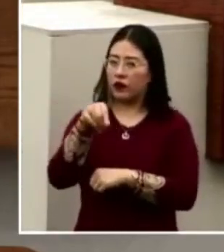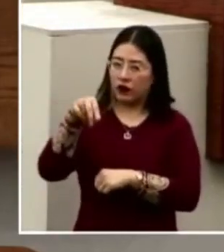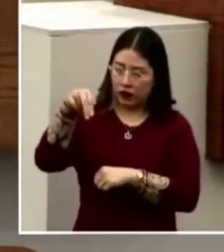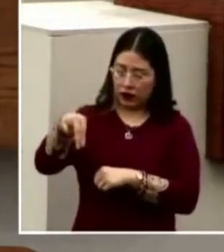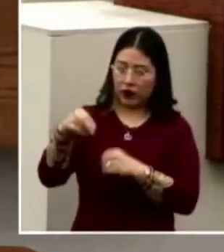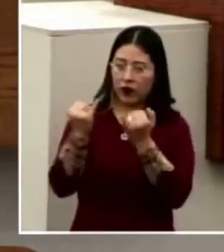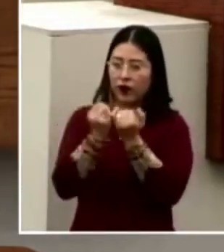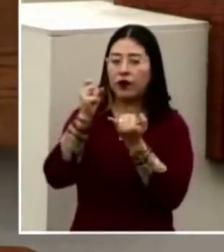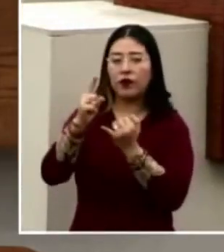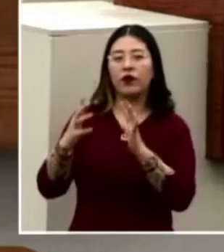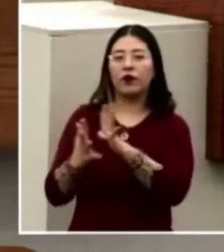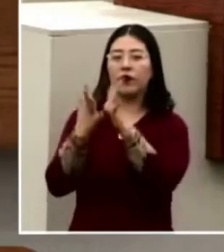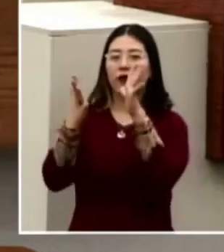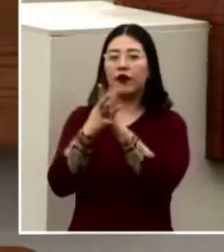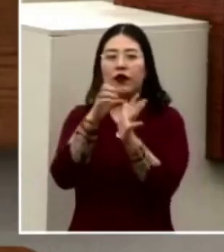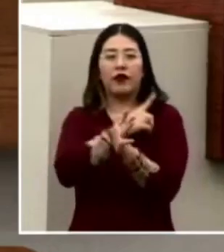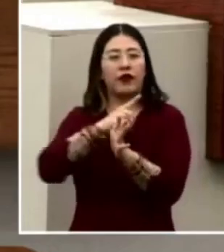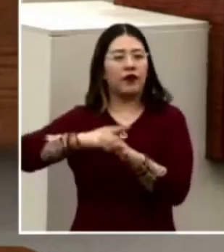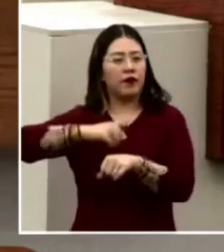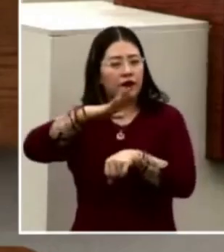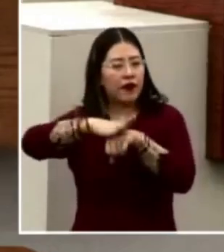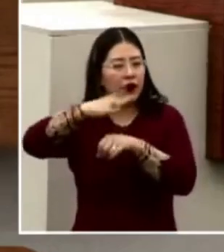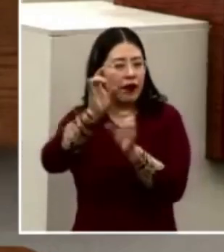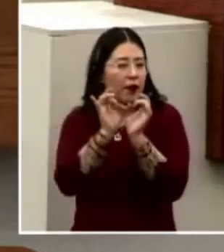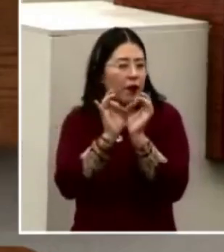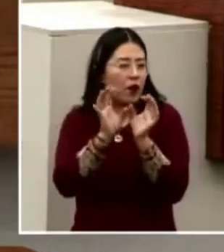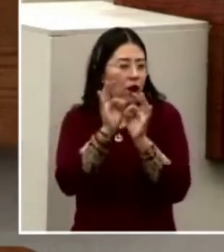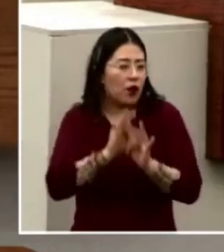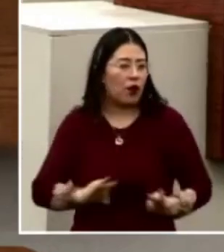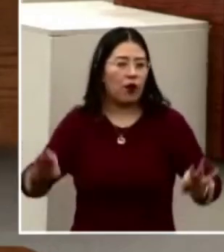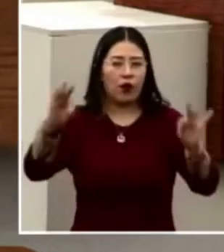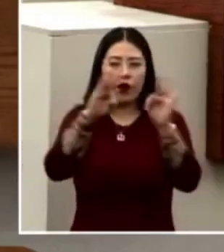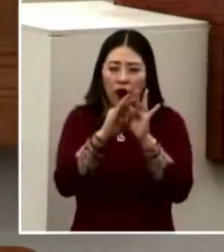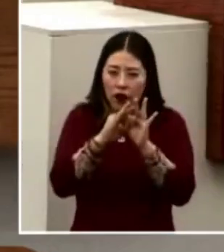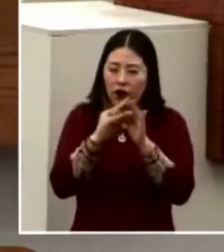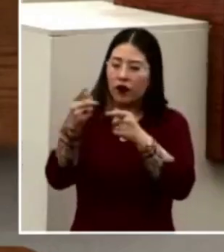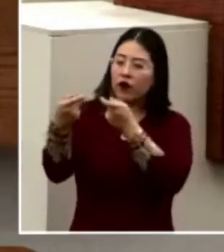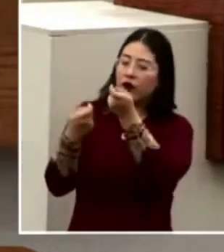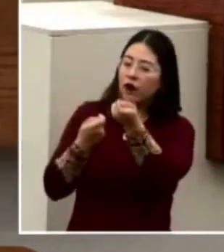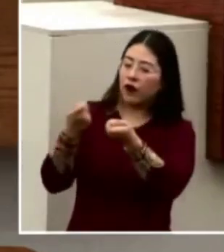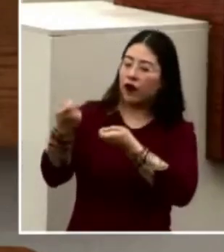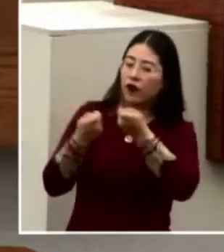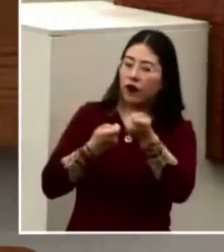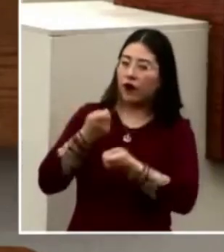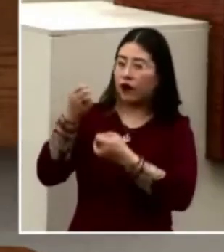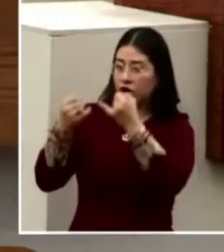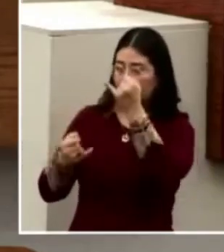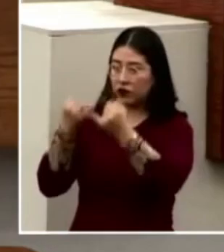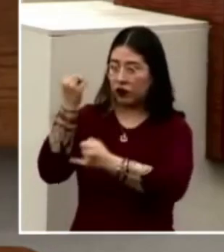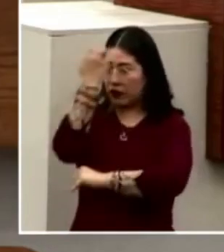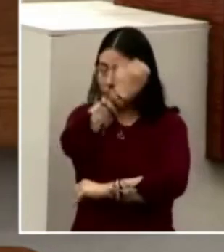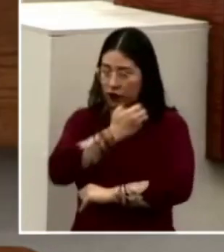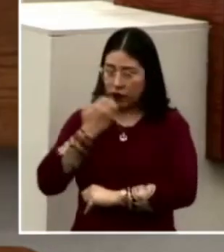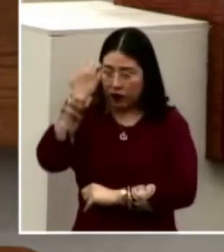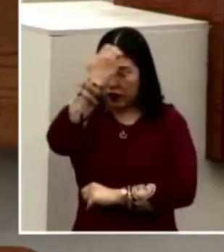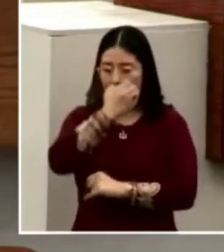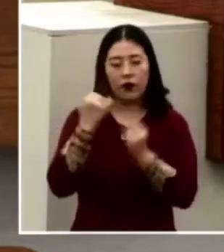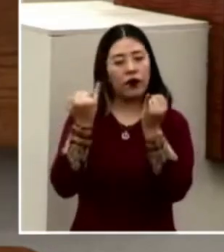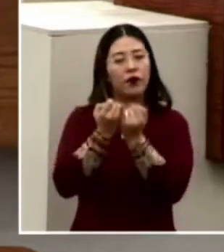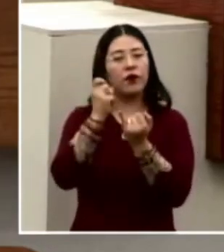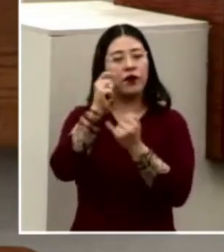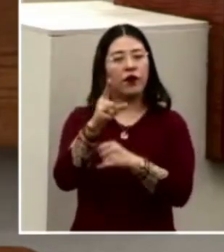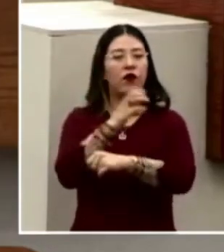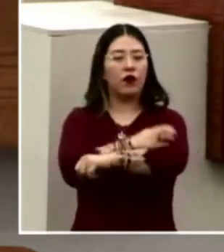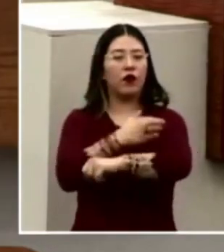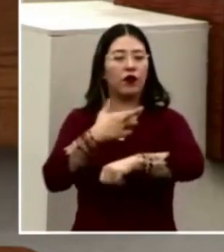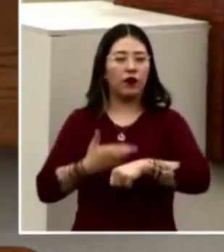esa participación deberá ser extraordinaria, regulada, fiscalizada y